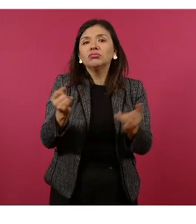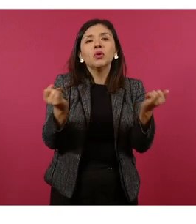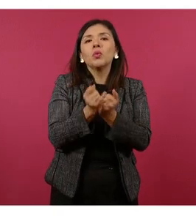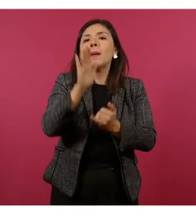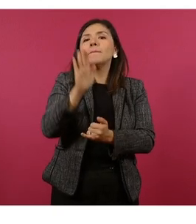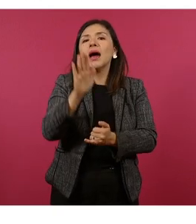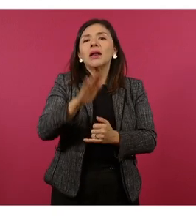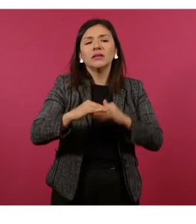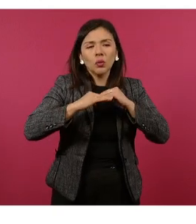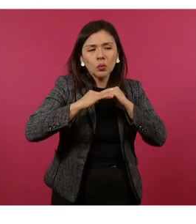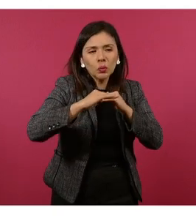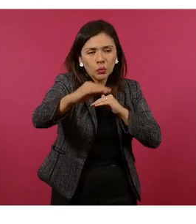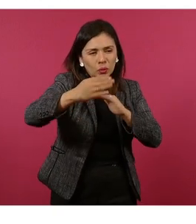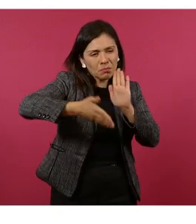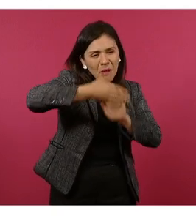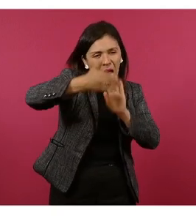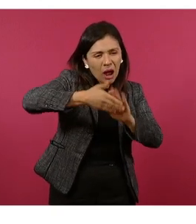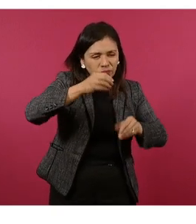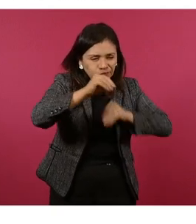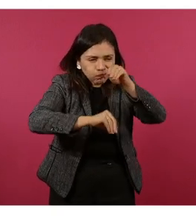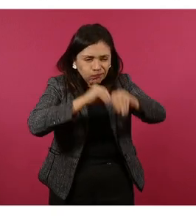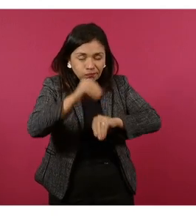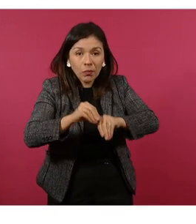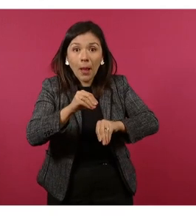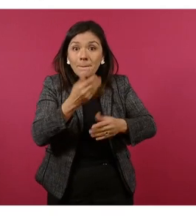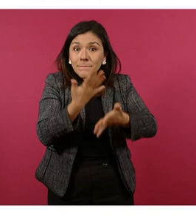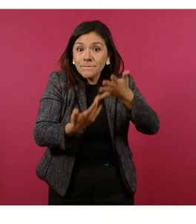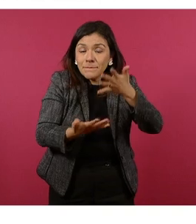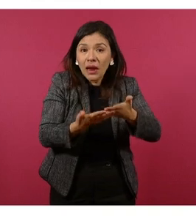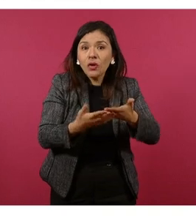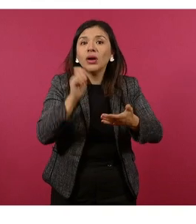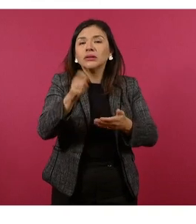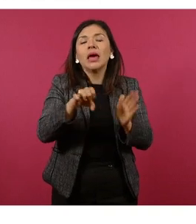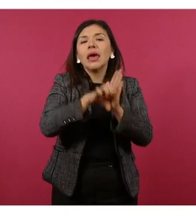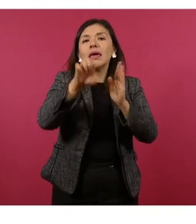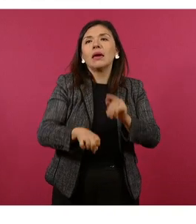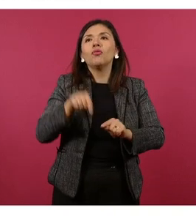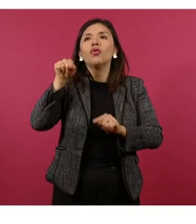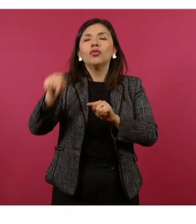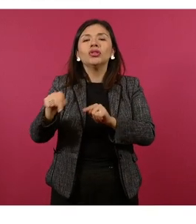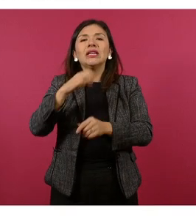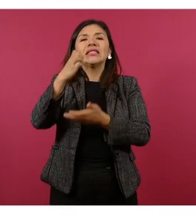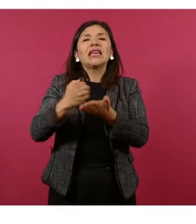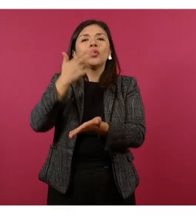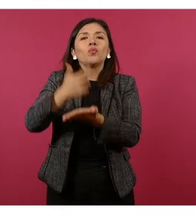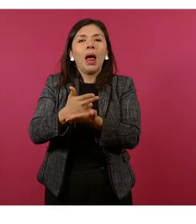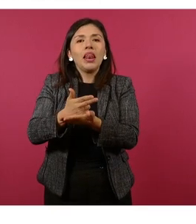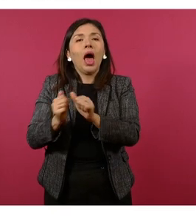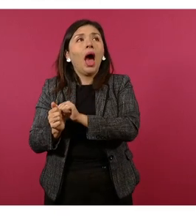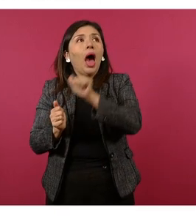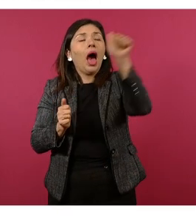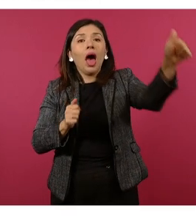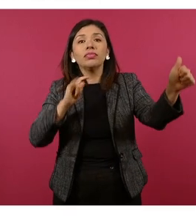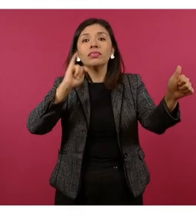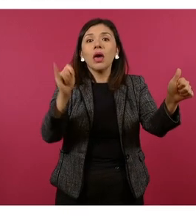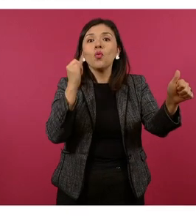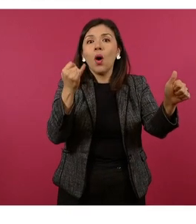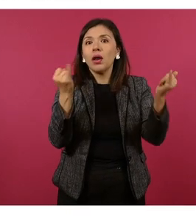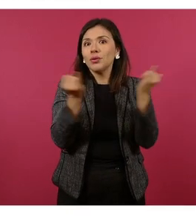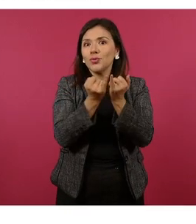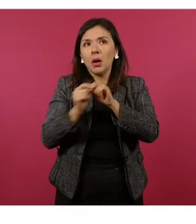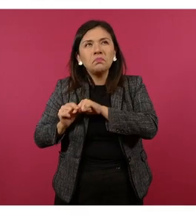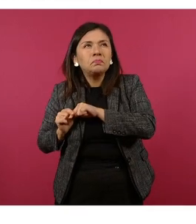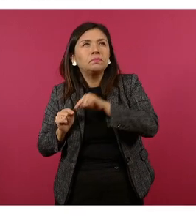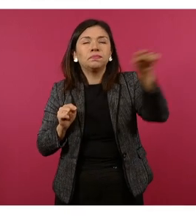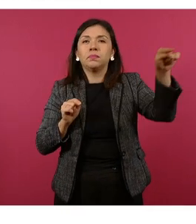pavimentar Pues a mano el tramo que va desde Chetumal hasta Tijuana estos estos